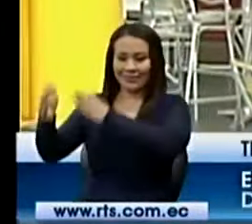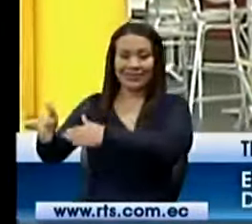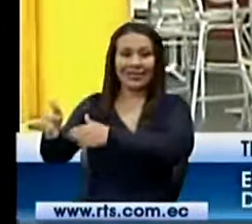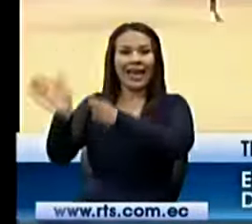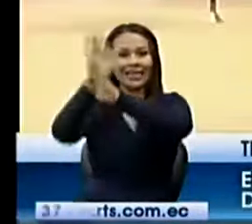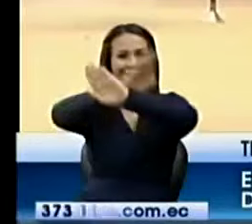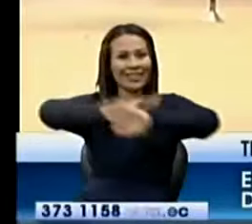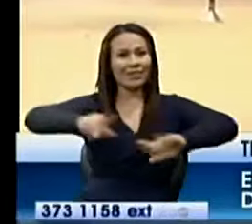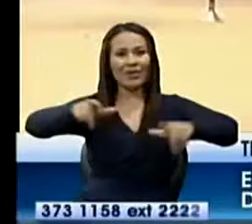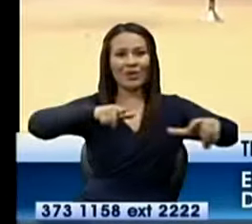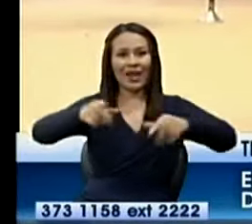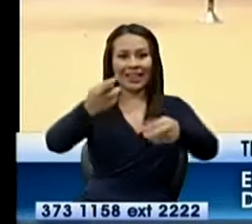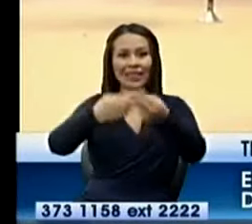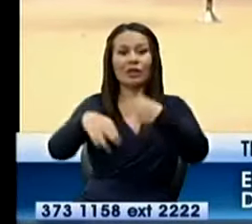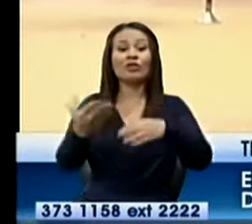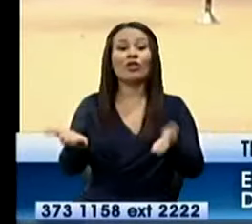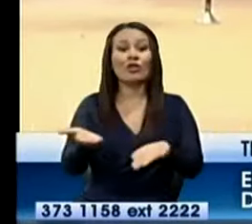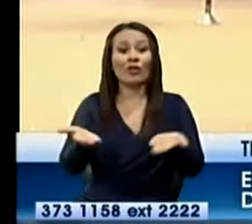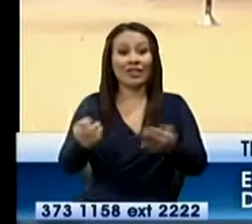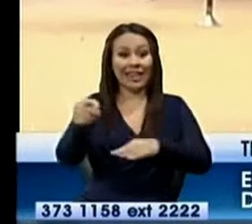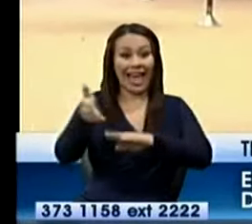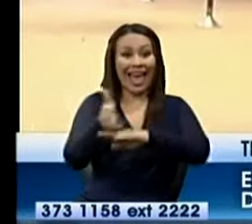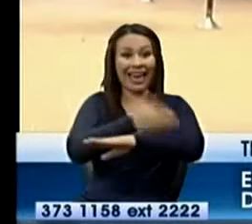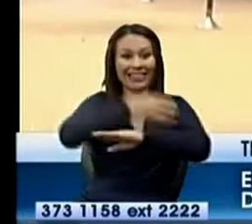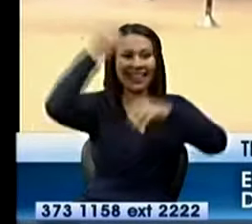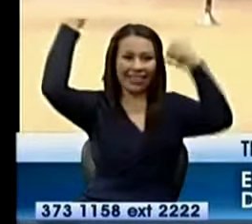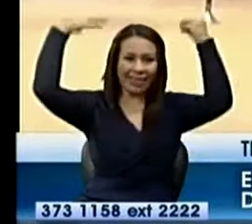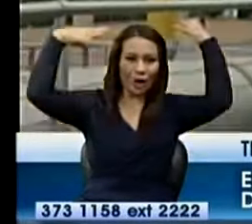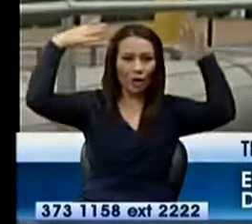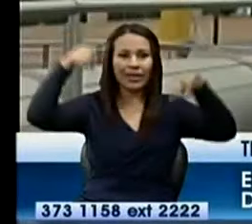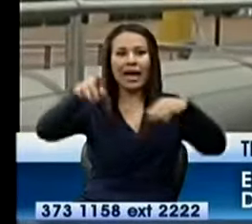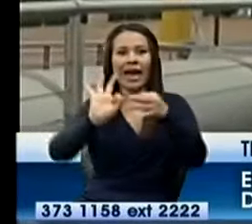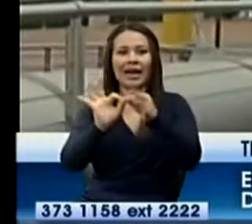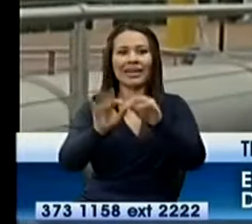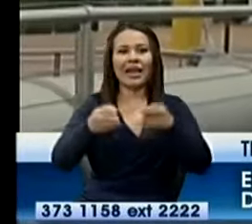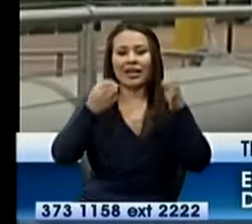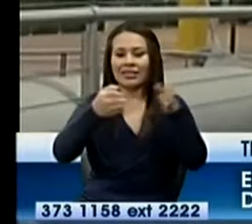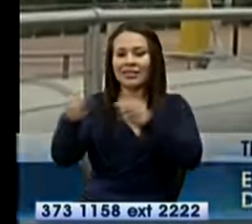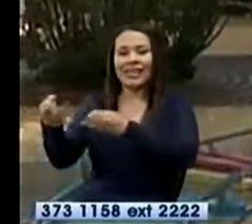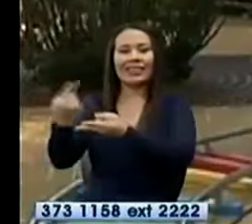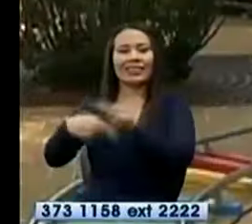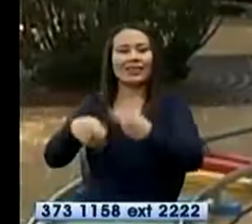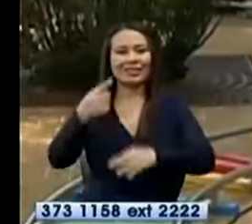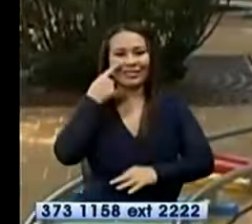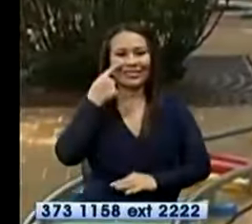área comercial que estará ubicada en el Antiguo sector de las discotecas informó Luciola Salazar